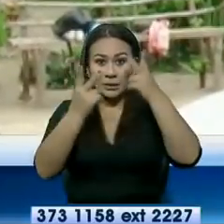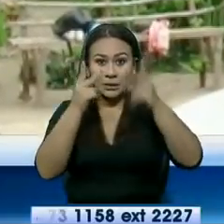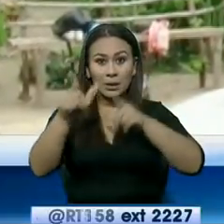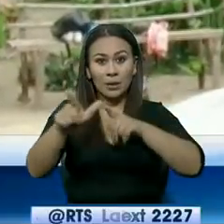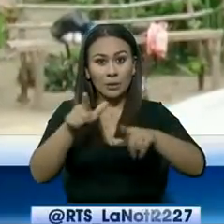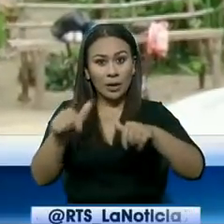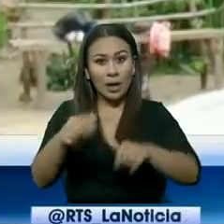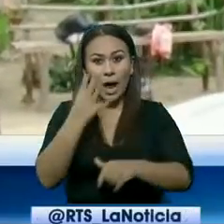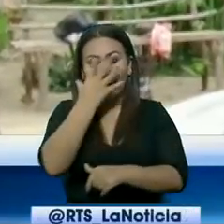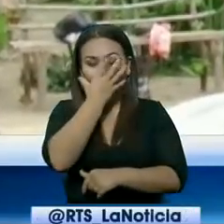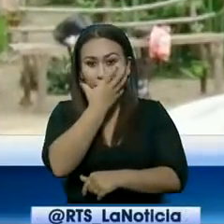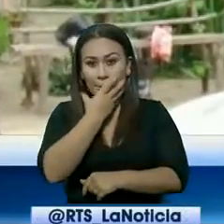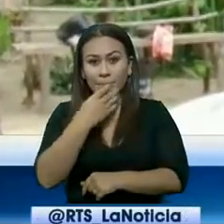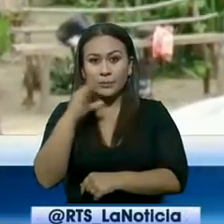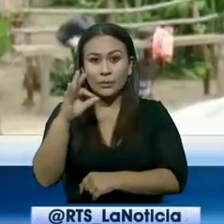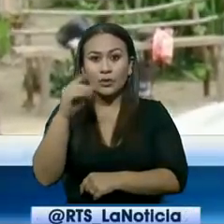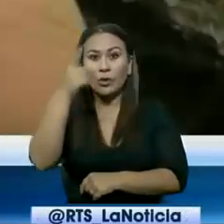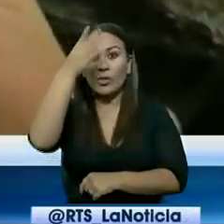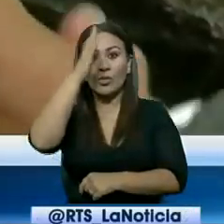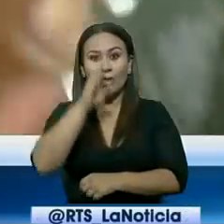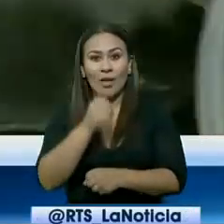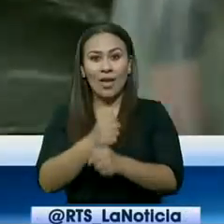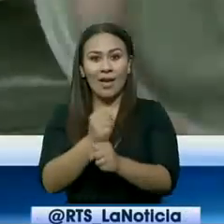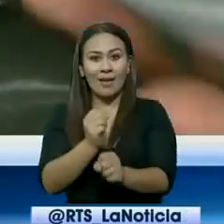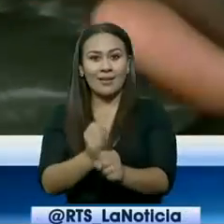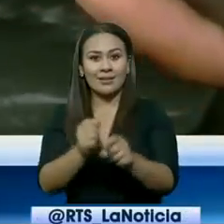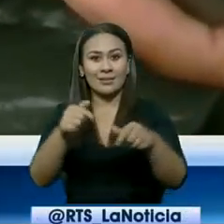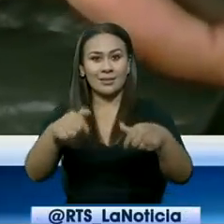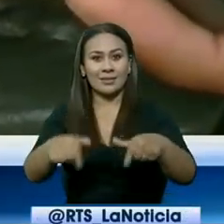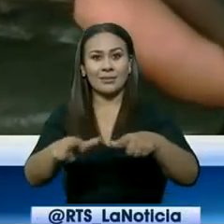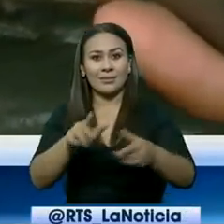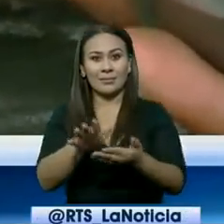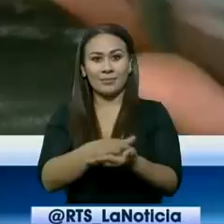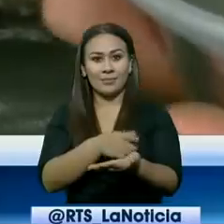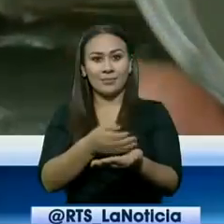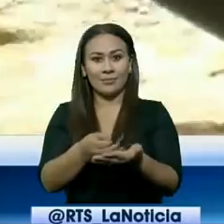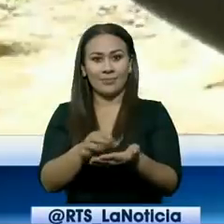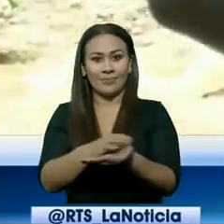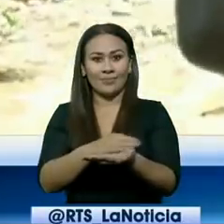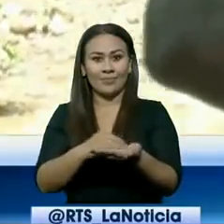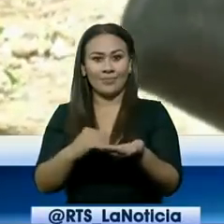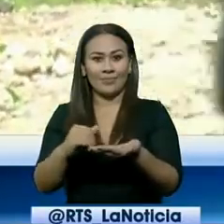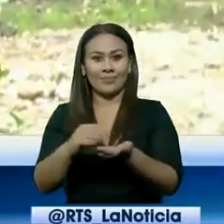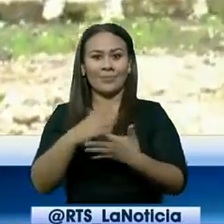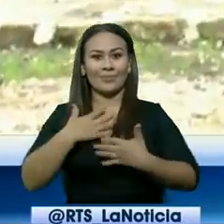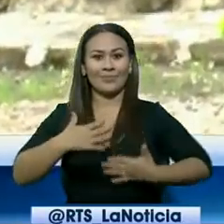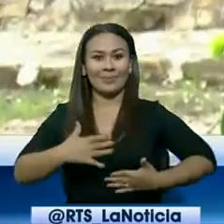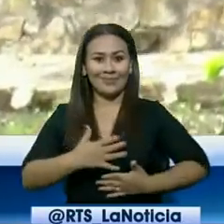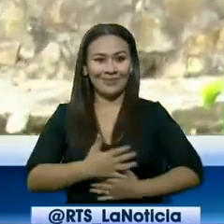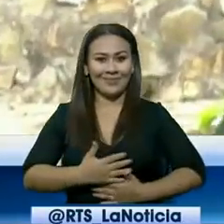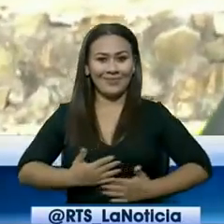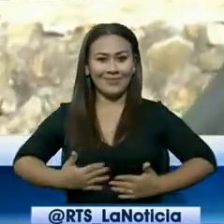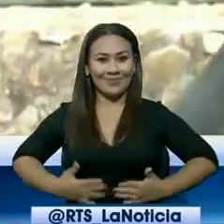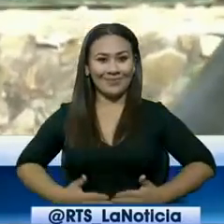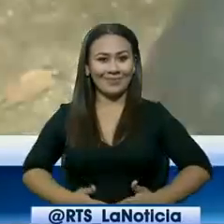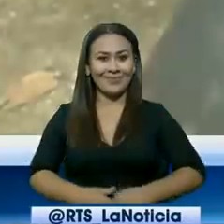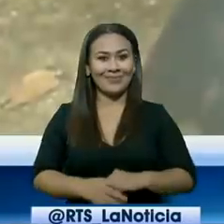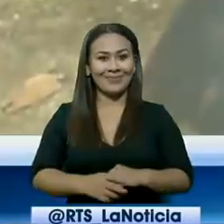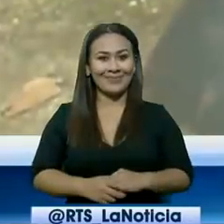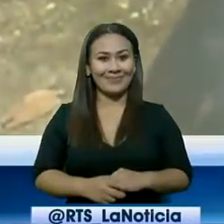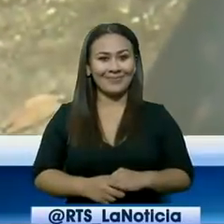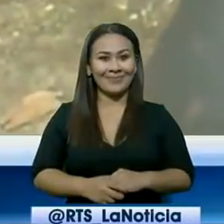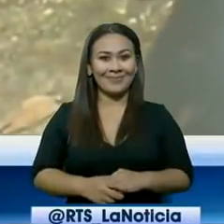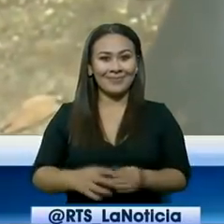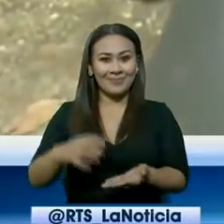hermoso de lo que Dios ha hecho este lugar. Abajo donde no saca hielo. Ya, pero para un mes. Acá. Desde